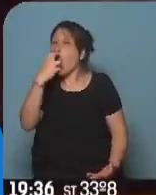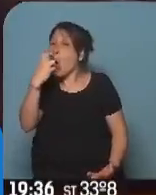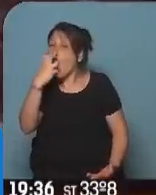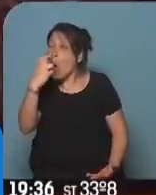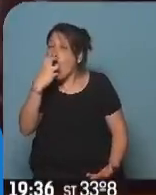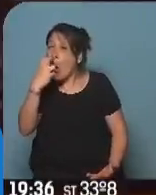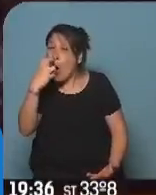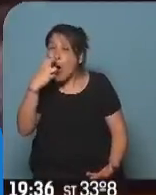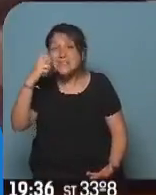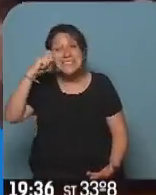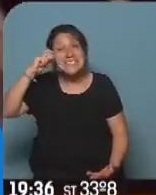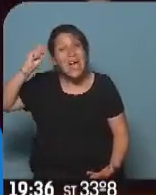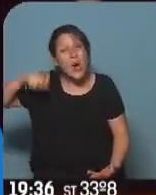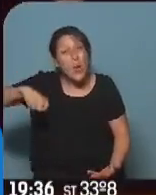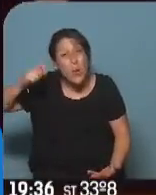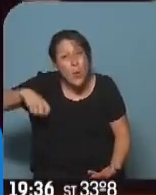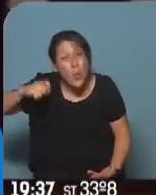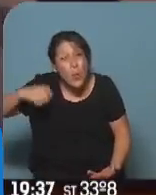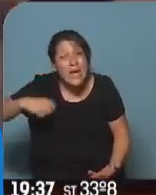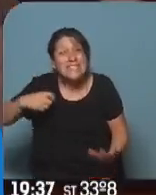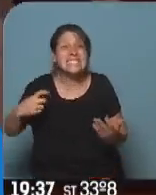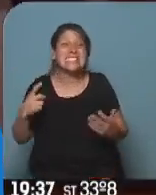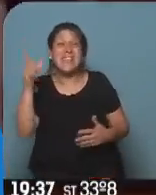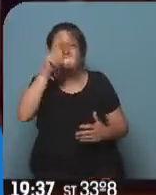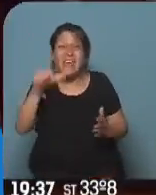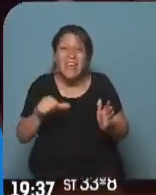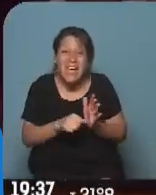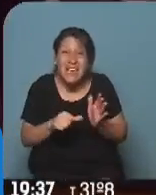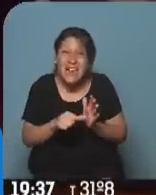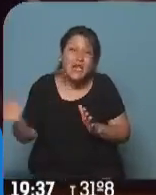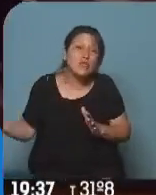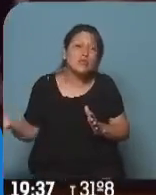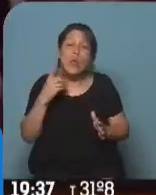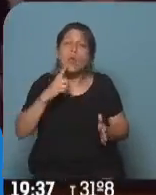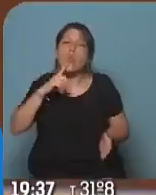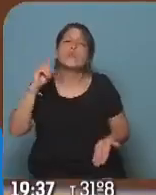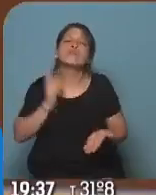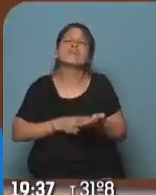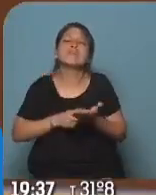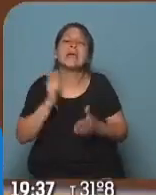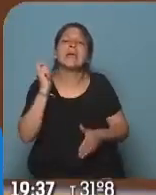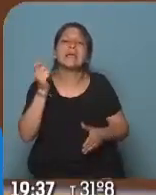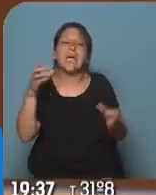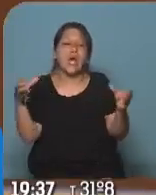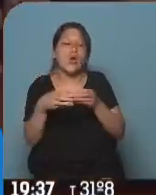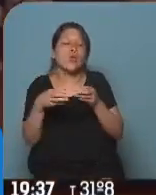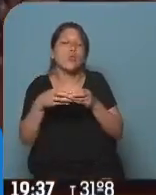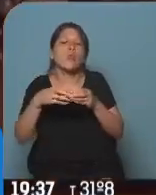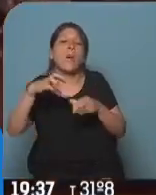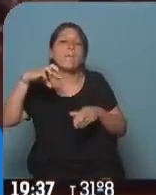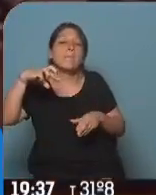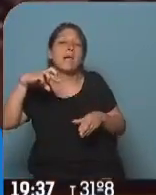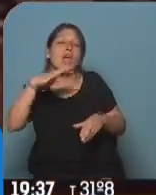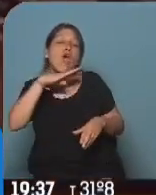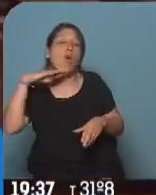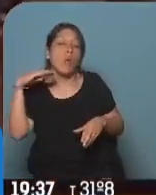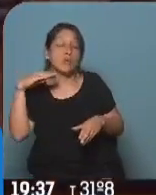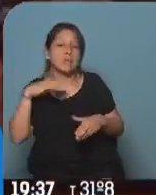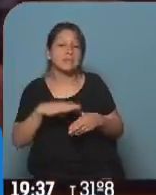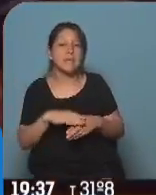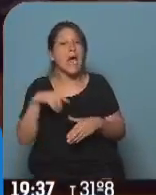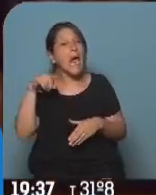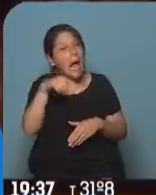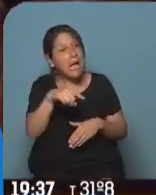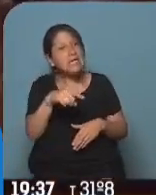de 12 han sido nombrados por el PJ. Este es un dato duro de la realidad. Ahí tenemos a Ollarvide, que se